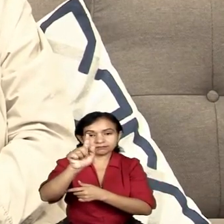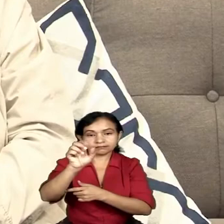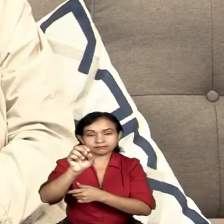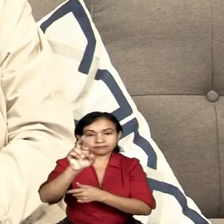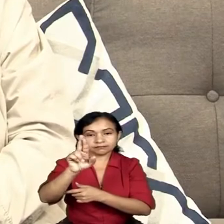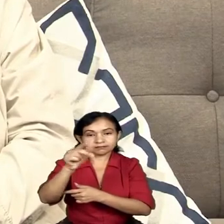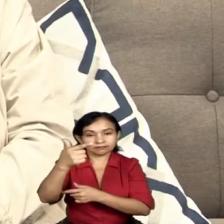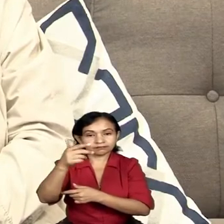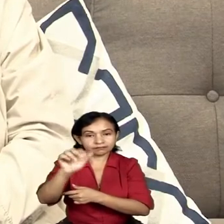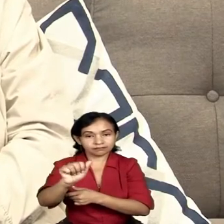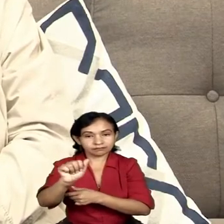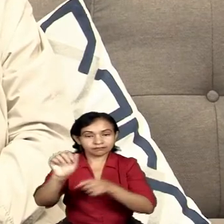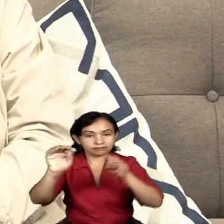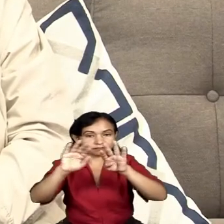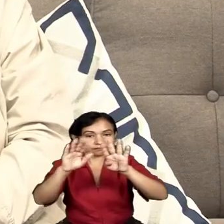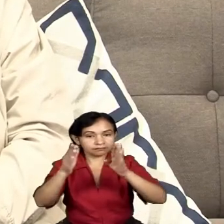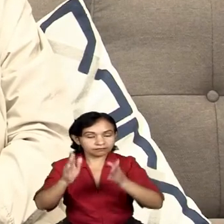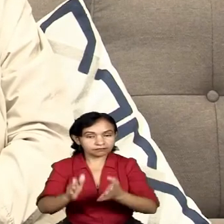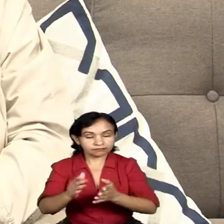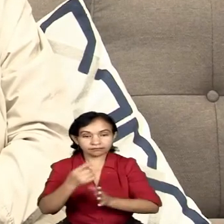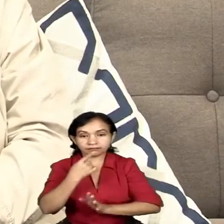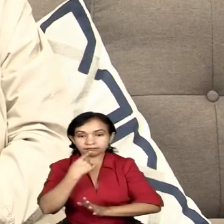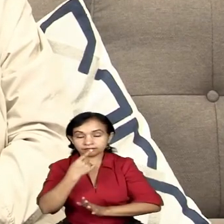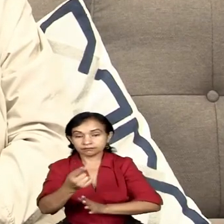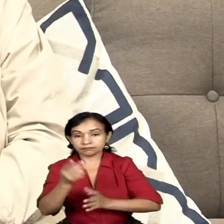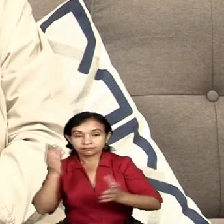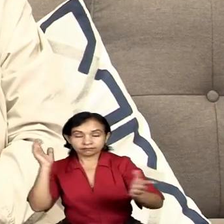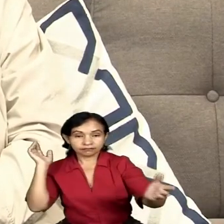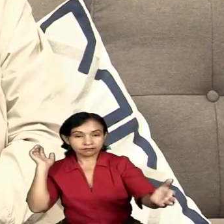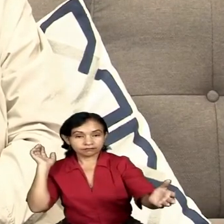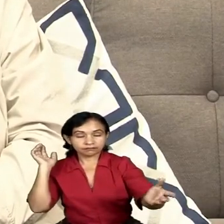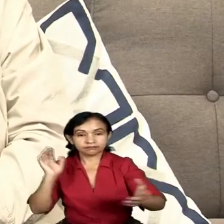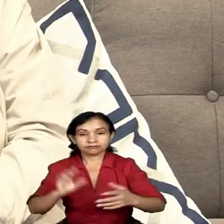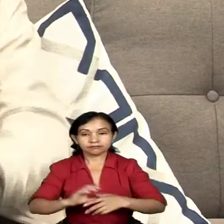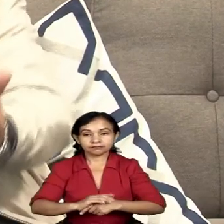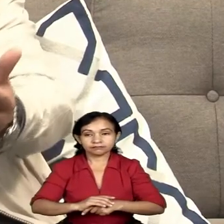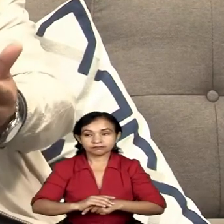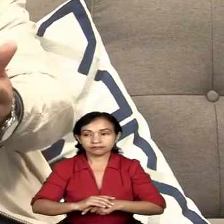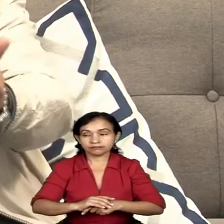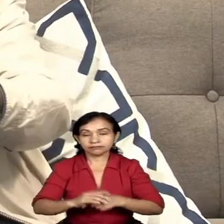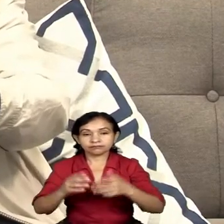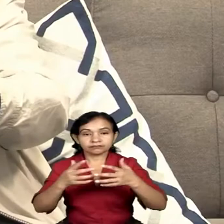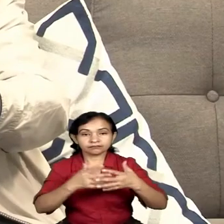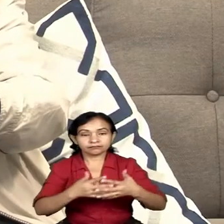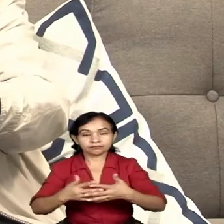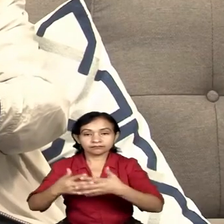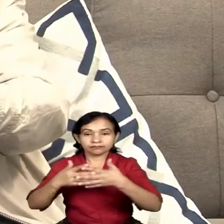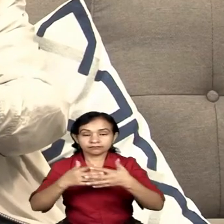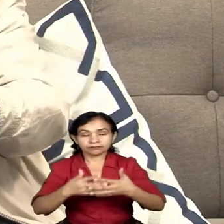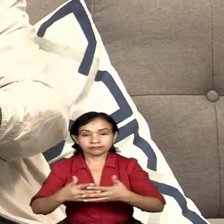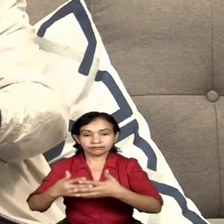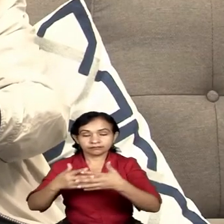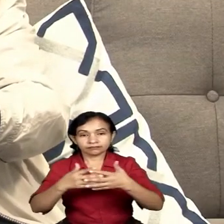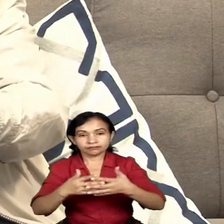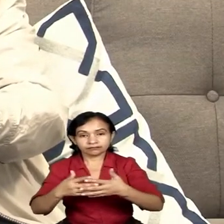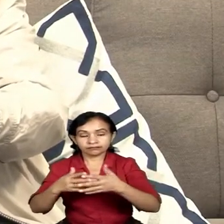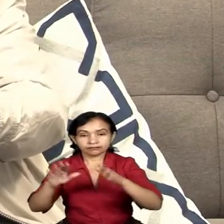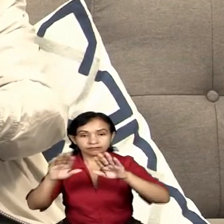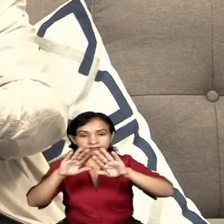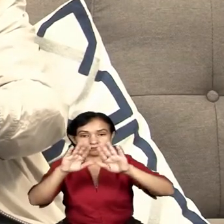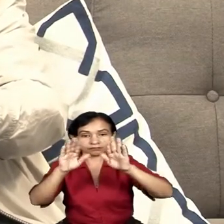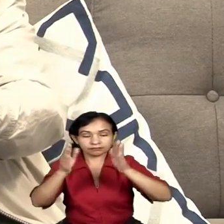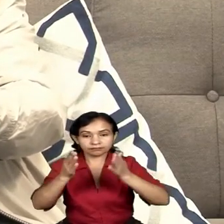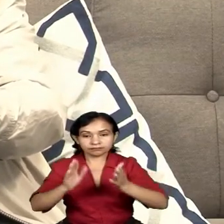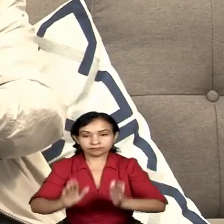donde dijo que Andrés Castro, en Estados Unidos, lo peor es que estaba en Washington. Claro,